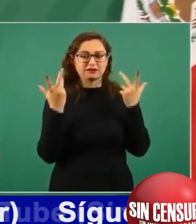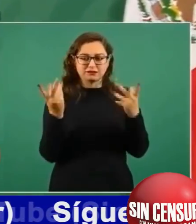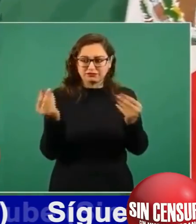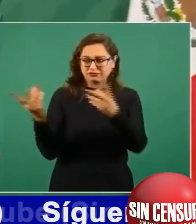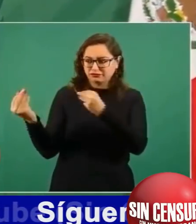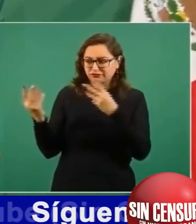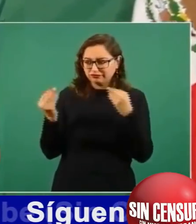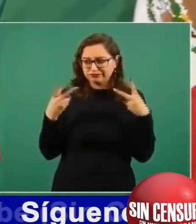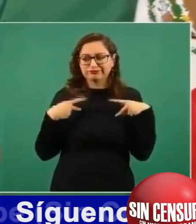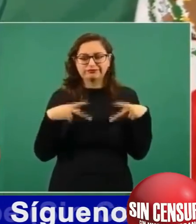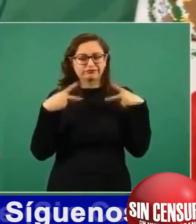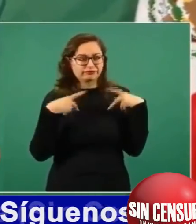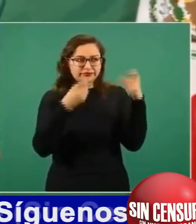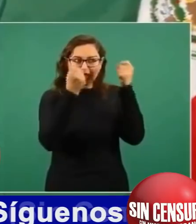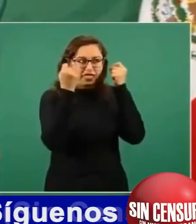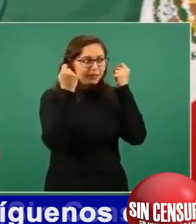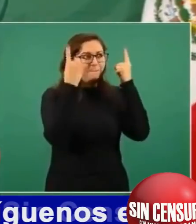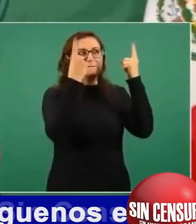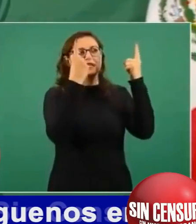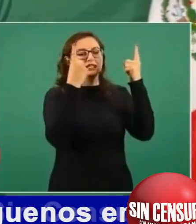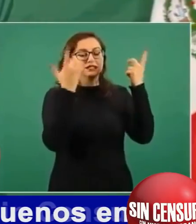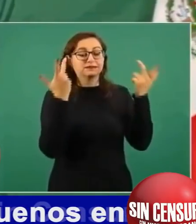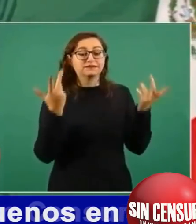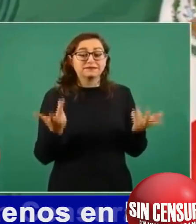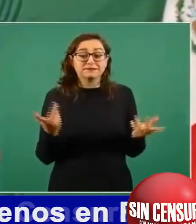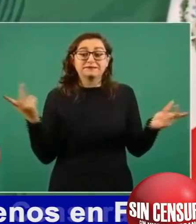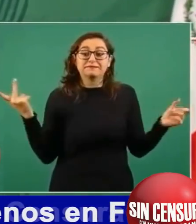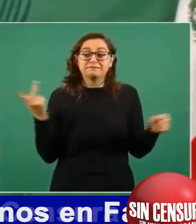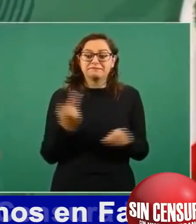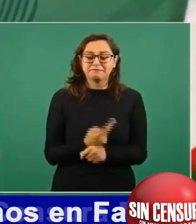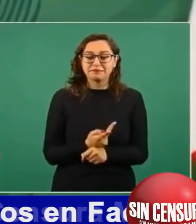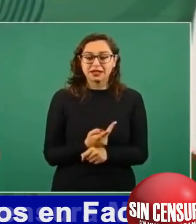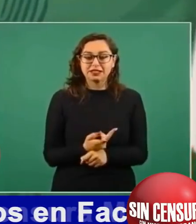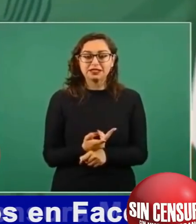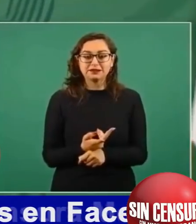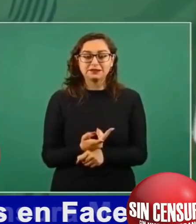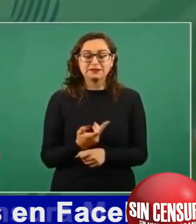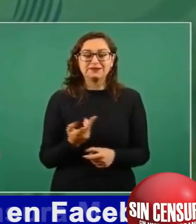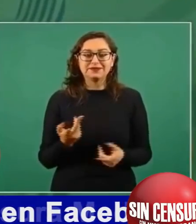simpatizantes. Entonces sabíamos que estos expertos